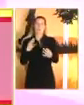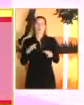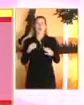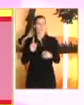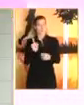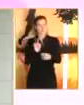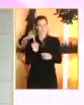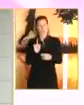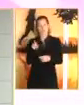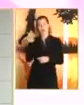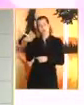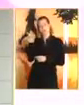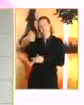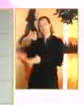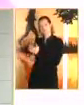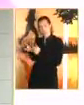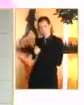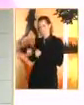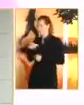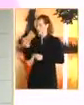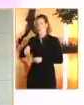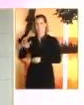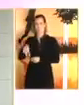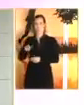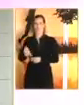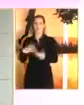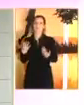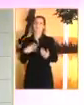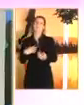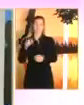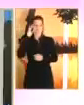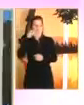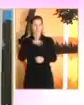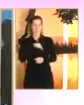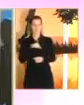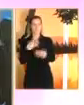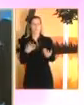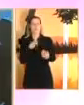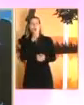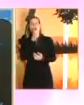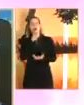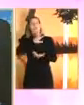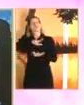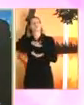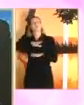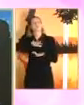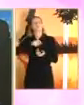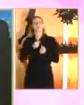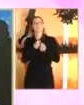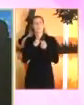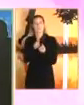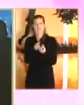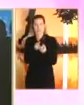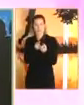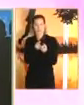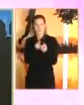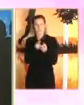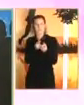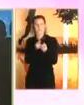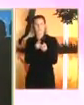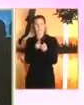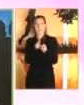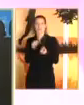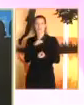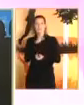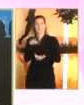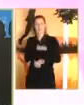Yo creo que ¿y a Rodrigo? A mí nunca. Vale. Eso espero. Bueno, pues yo les voy a dar una noticia a todos ustedes que les va... Se están riendo